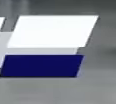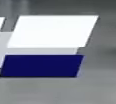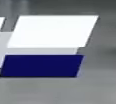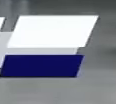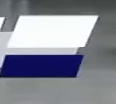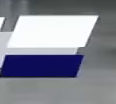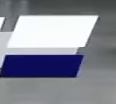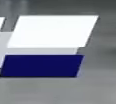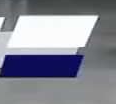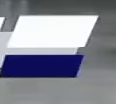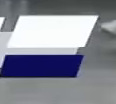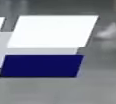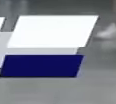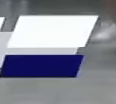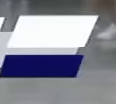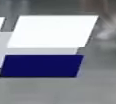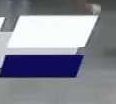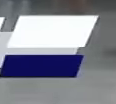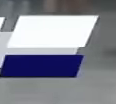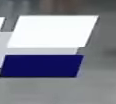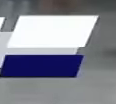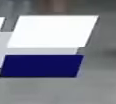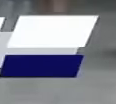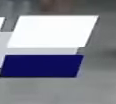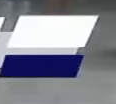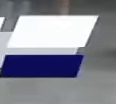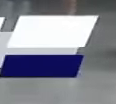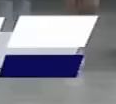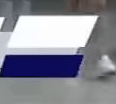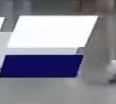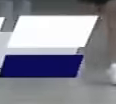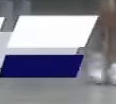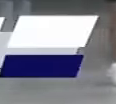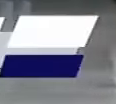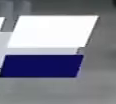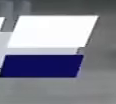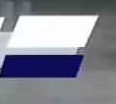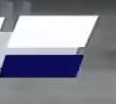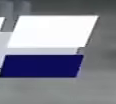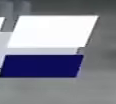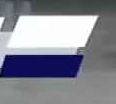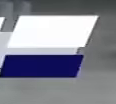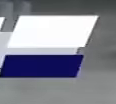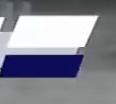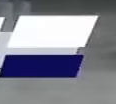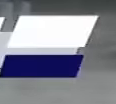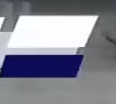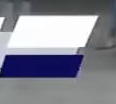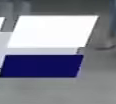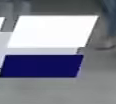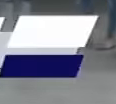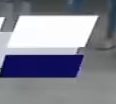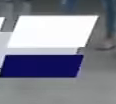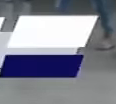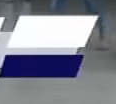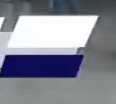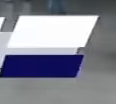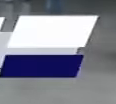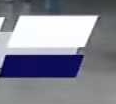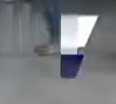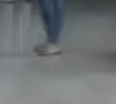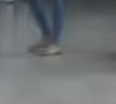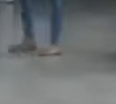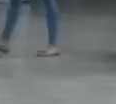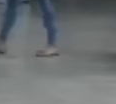nuestra transmisión de AN en directo del día de hoy, 28 de mayo del 2024.